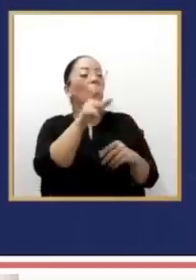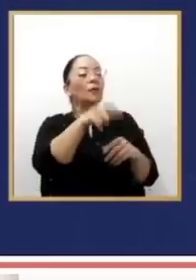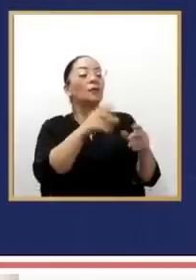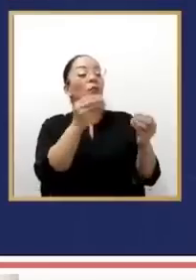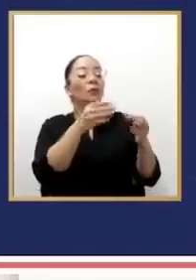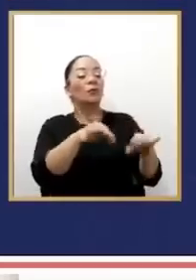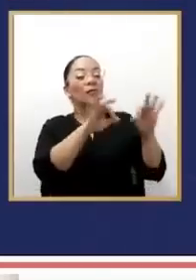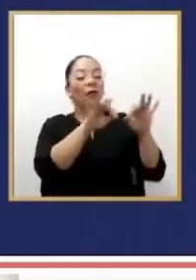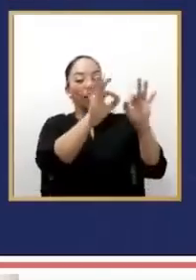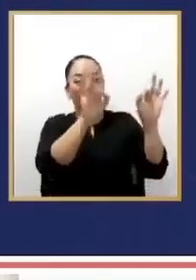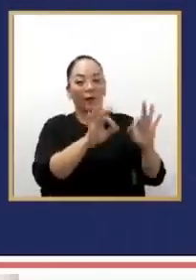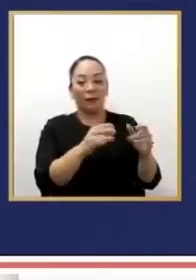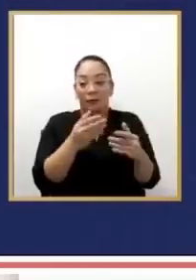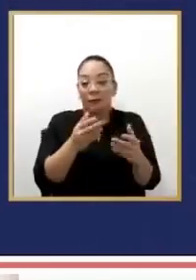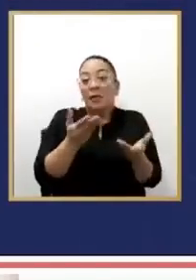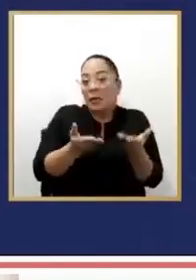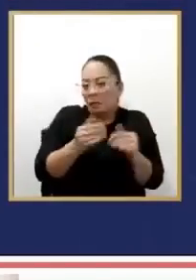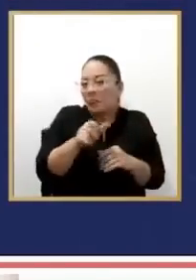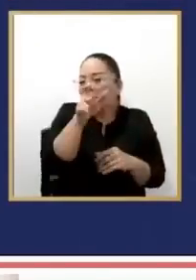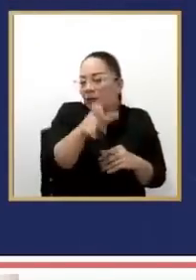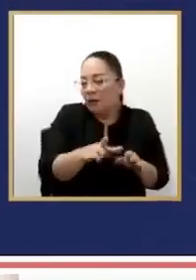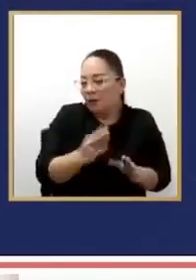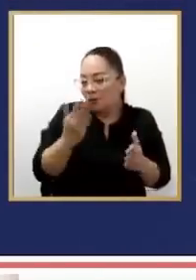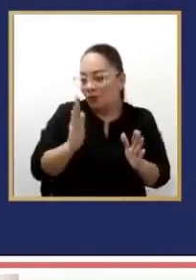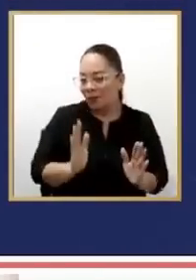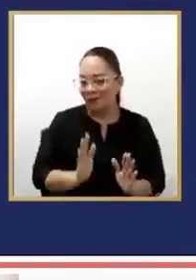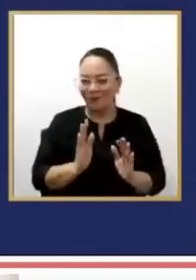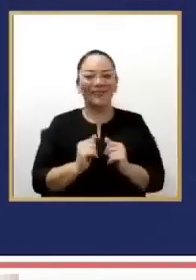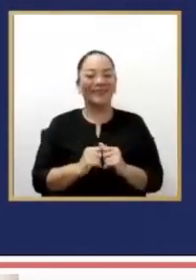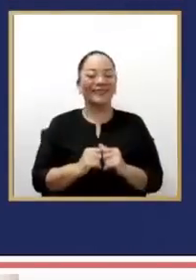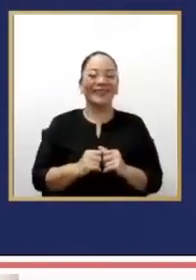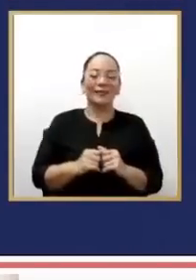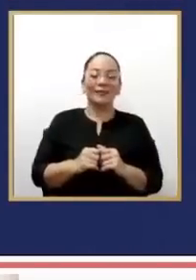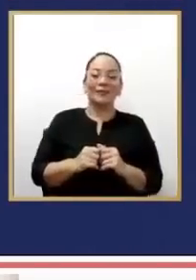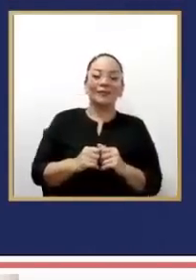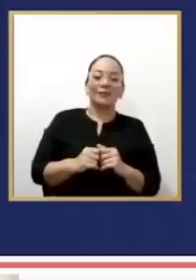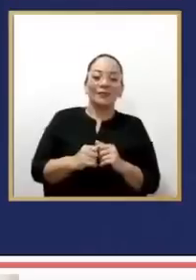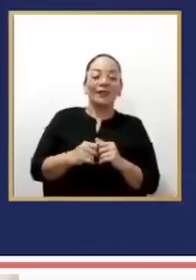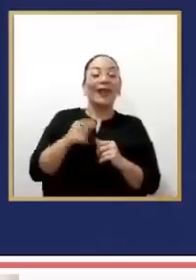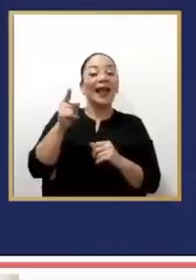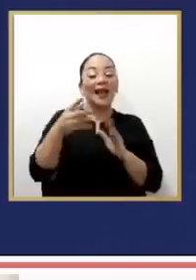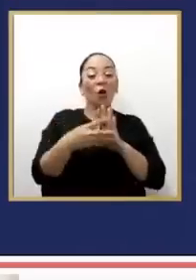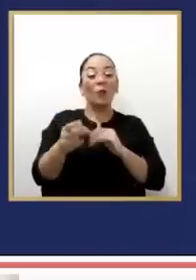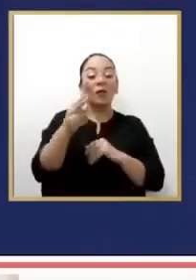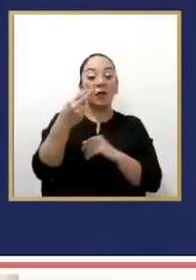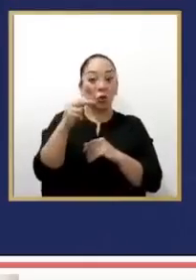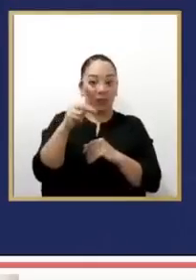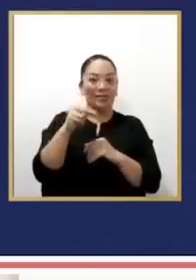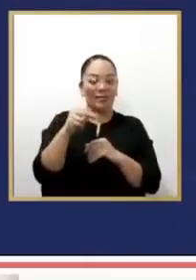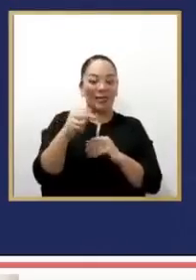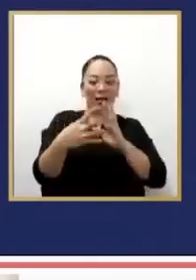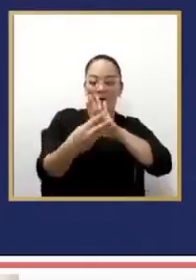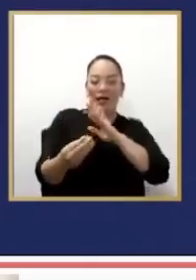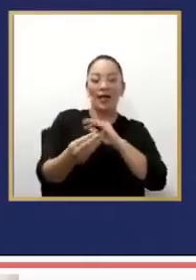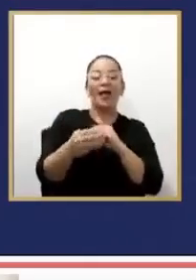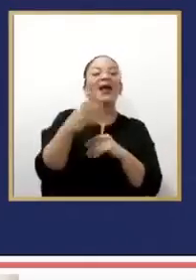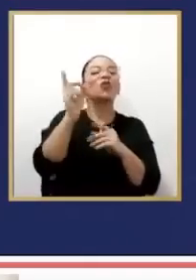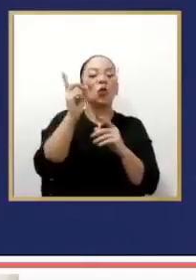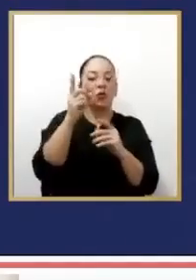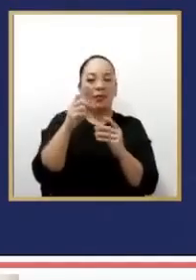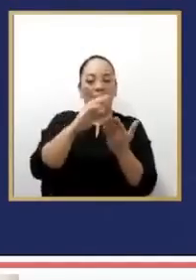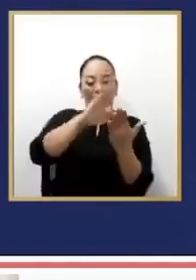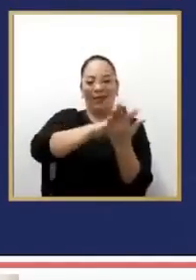No puede ser que lo sea, no digo que no lo sea, ¿verdad? Entonces, él copia una noticia que salió en el semanario